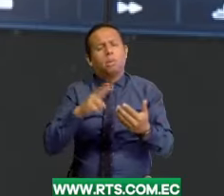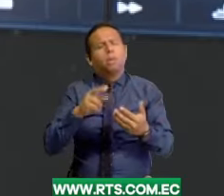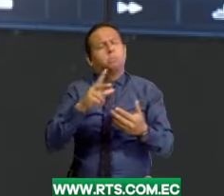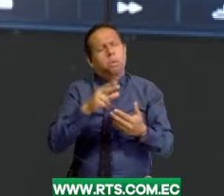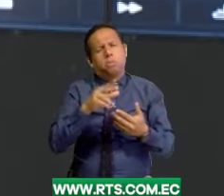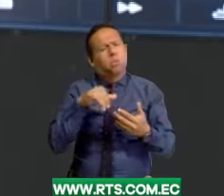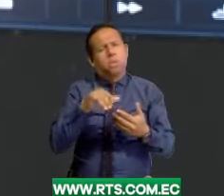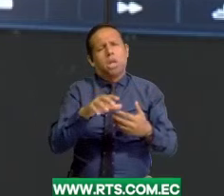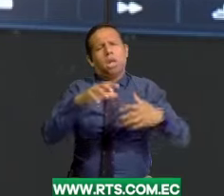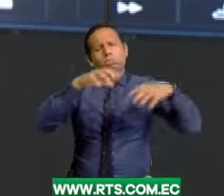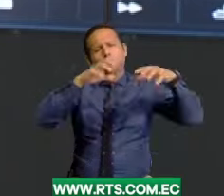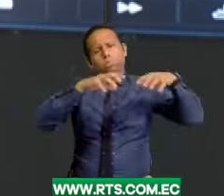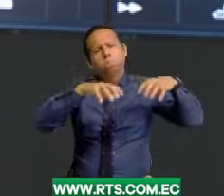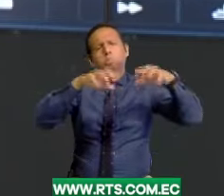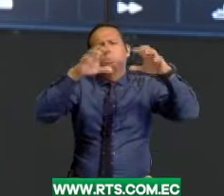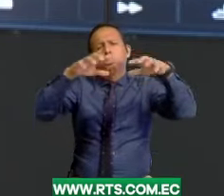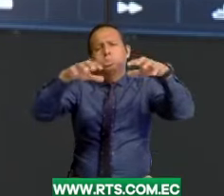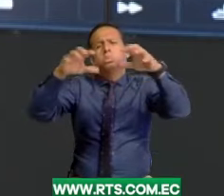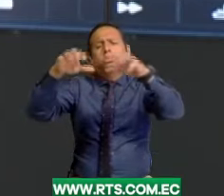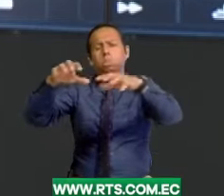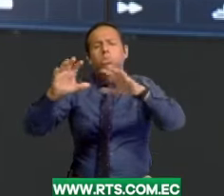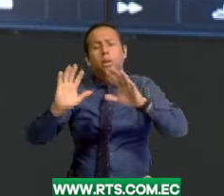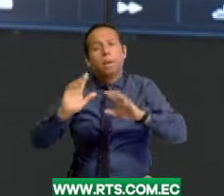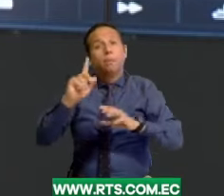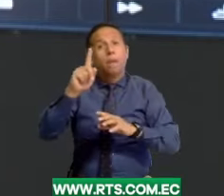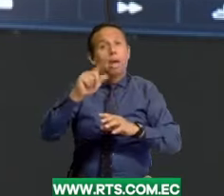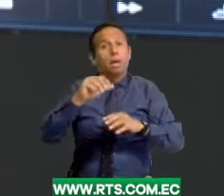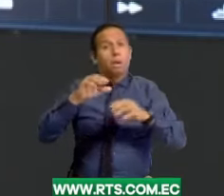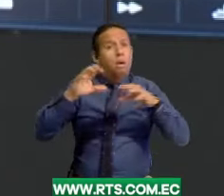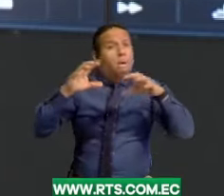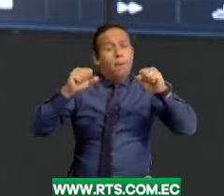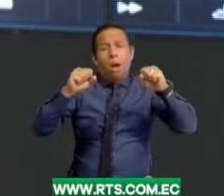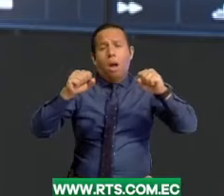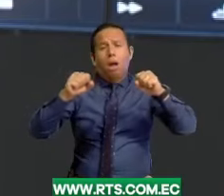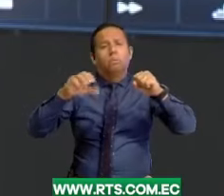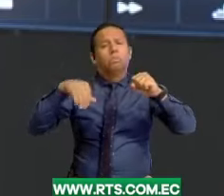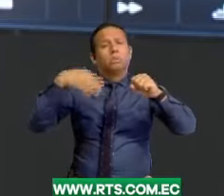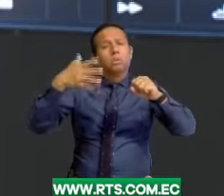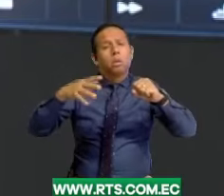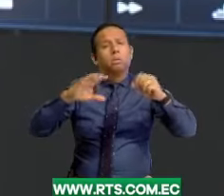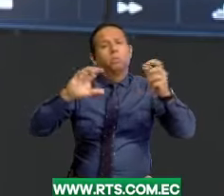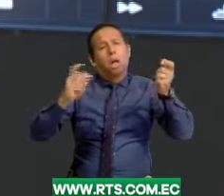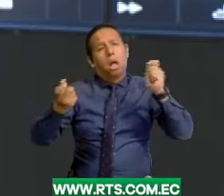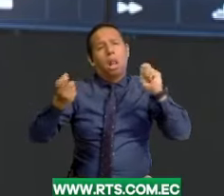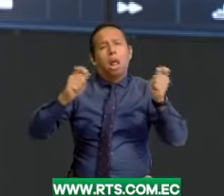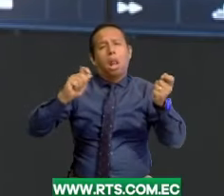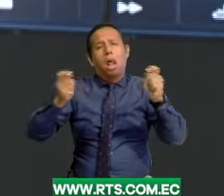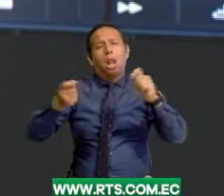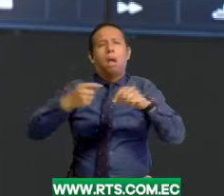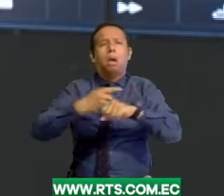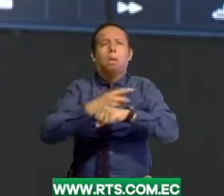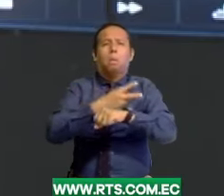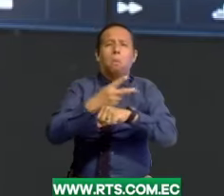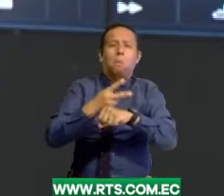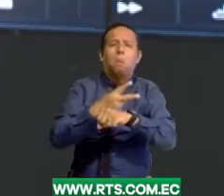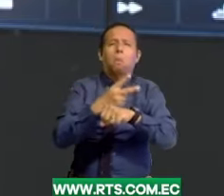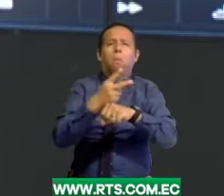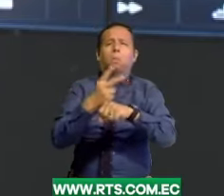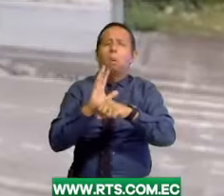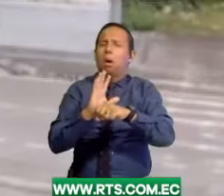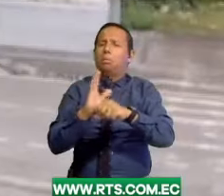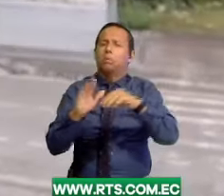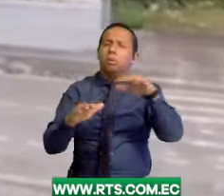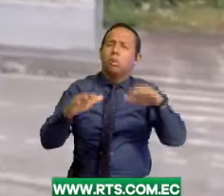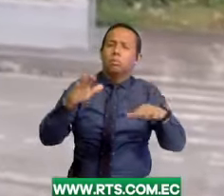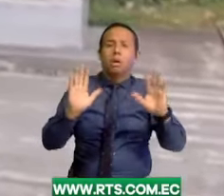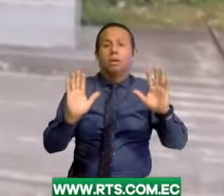allí pero tienden a ser no tienden a persistir mucho en el día tienden a darse eventos entre una a 2 horas y con una intensidad pues variable la